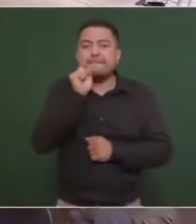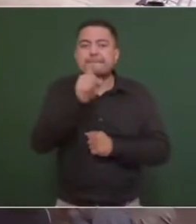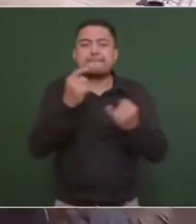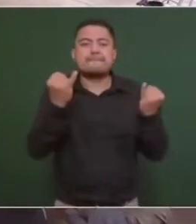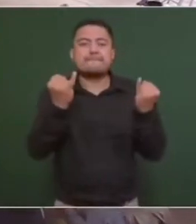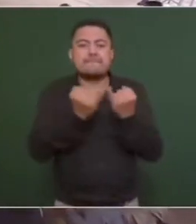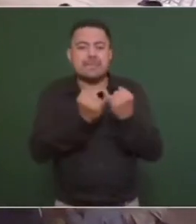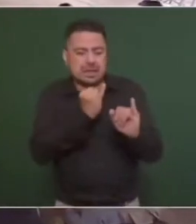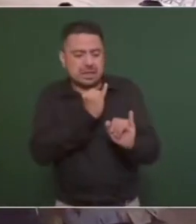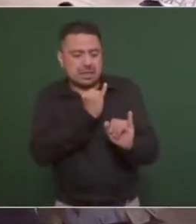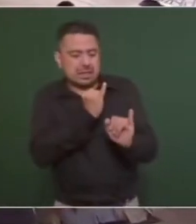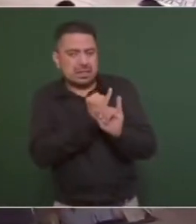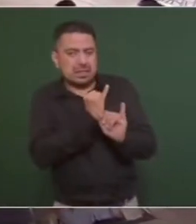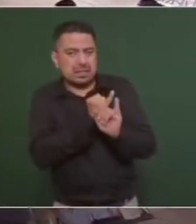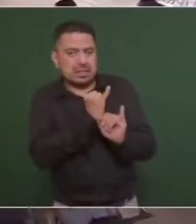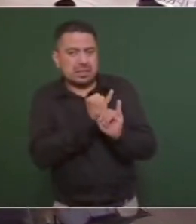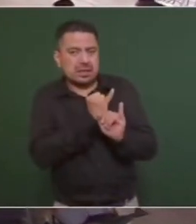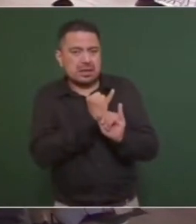del